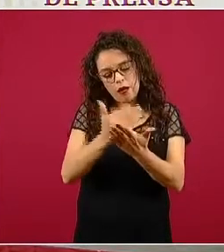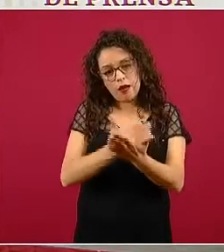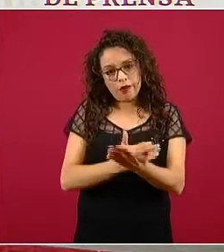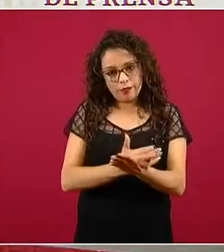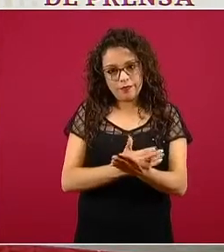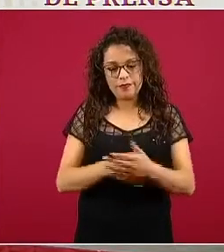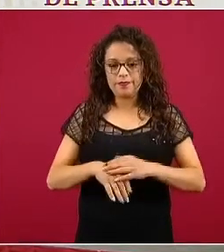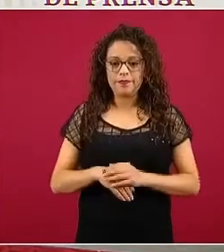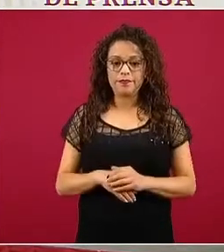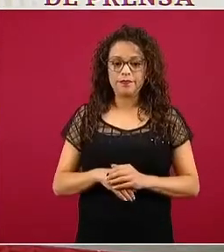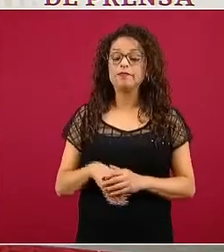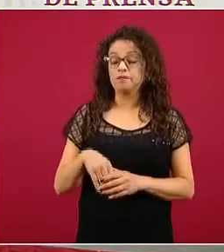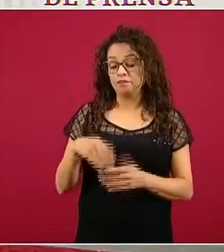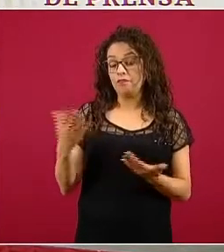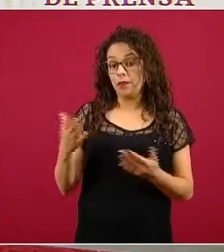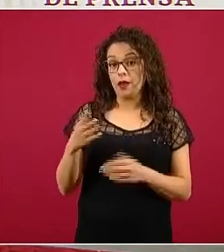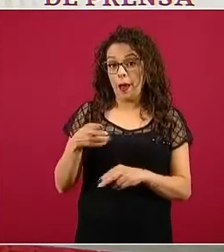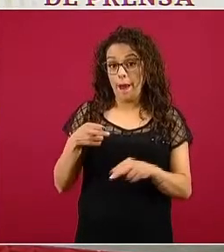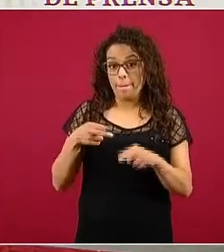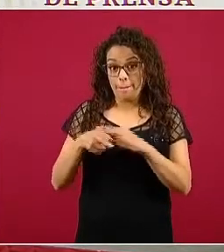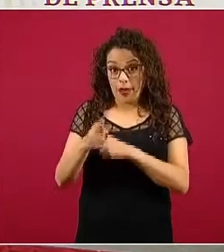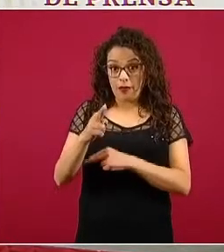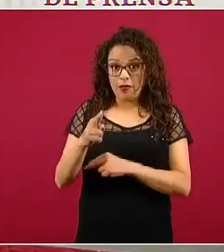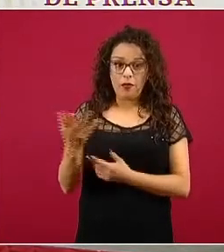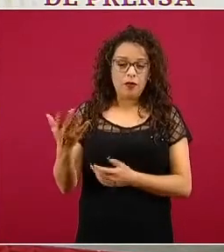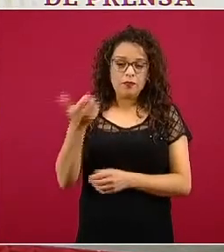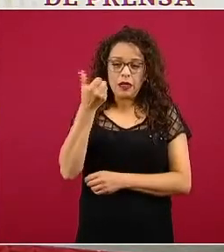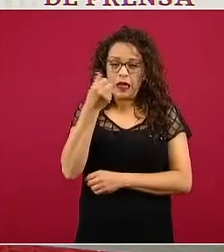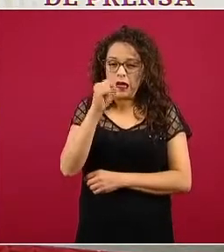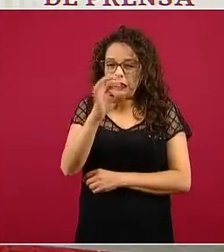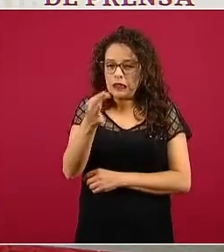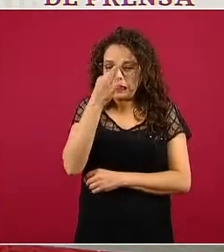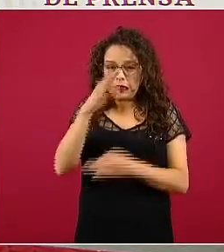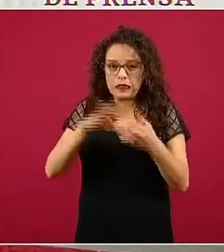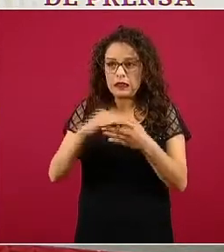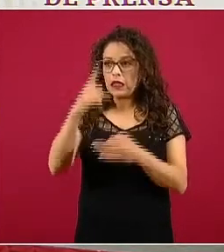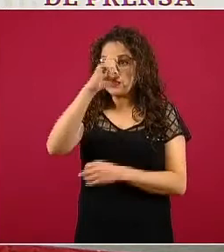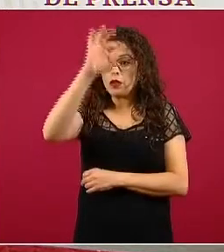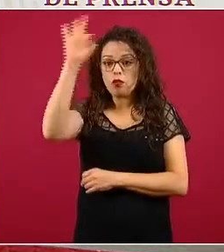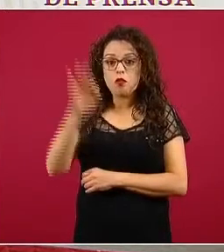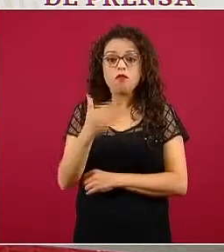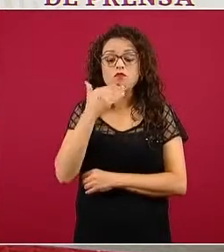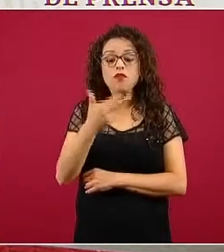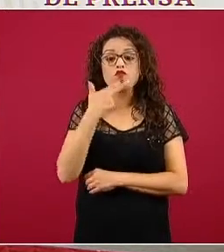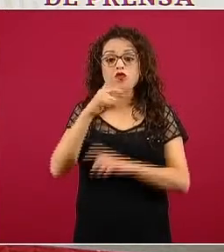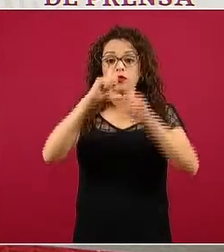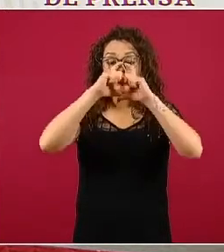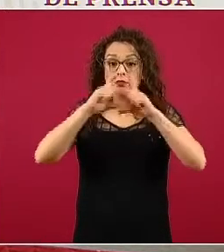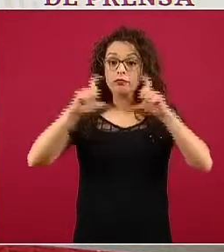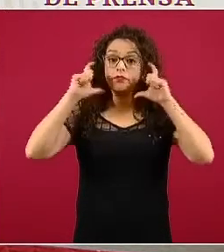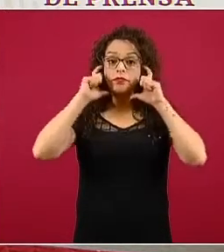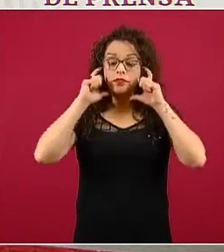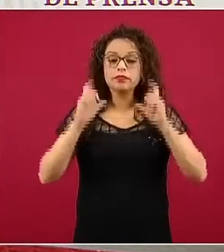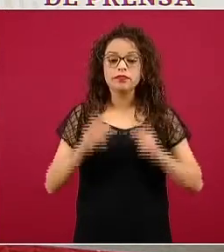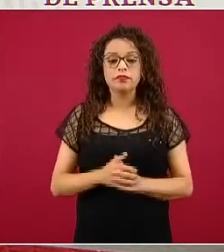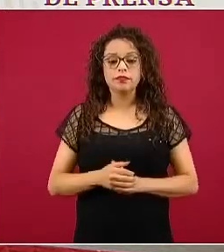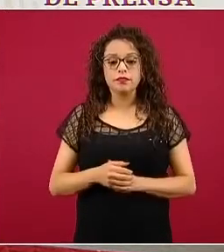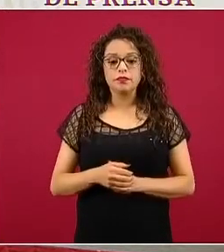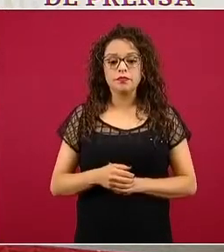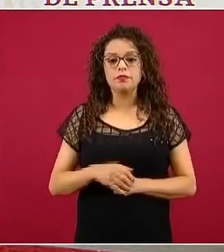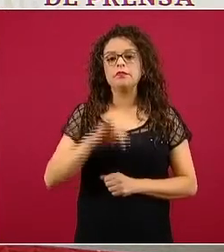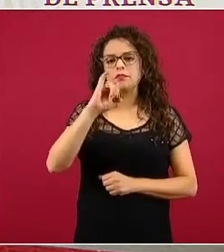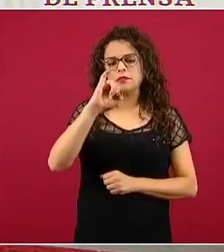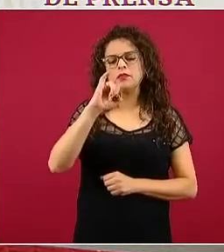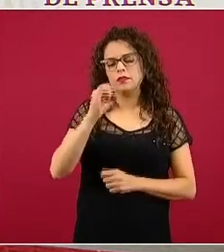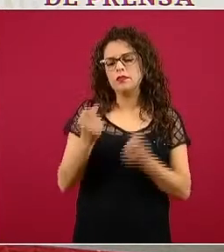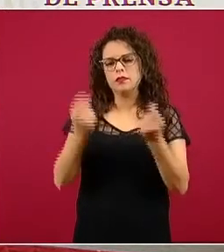estamos muy arriba del 95%, casi 100% de la gente que trae el cubrebocas bien puesto. Tenemos algo de variación, pero en todos